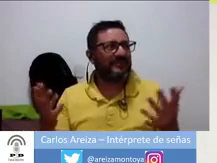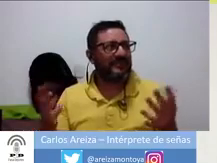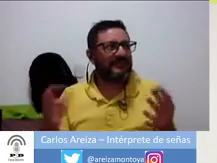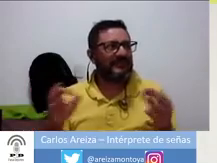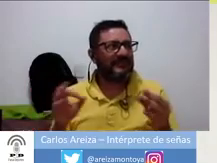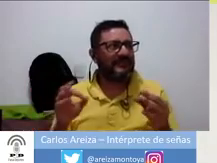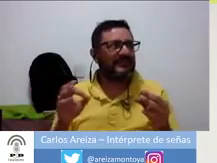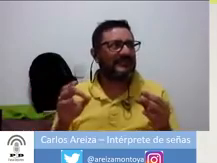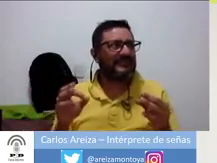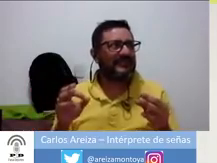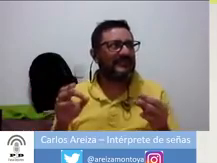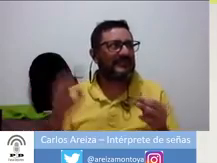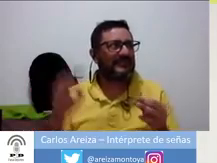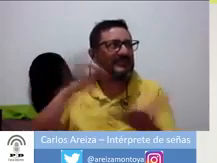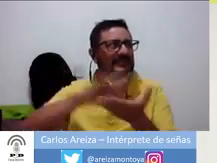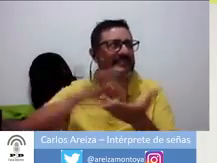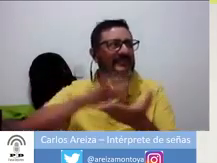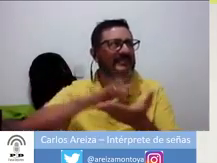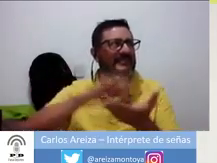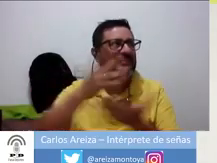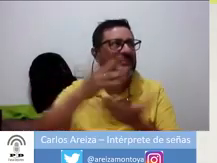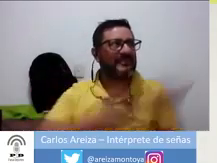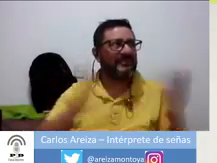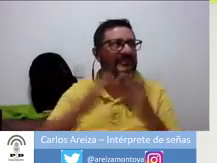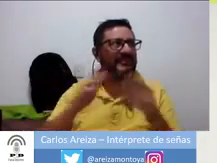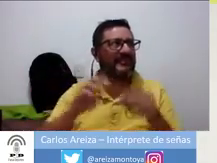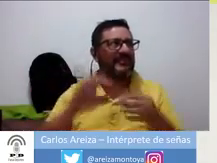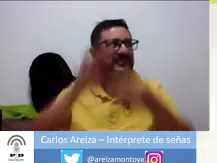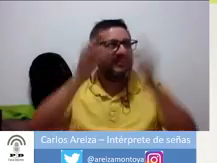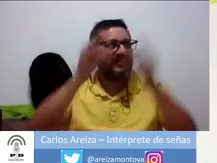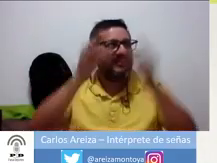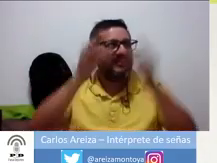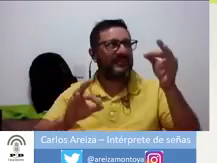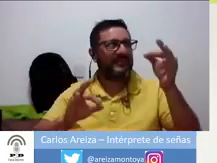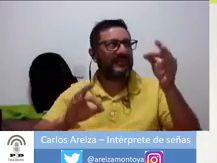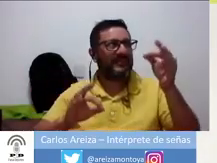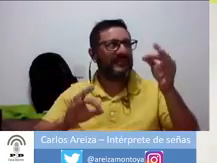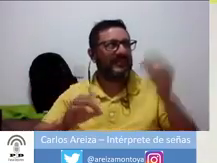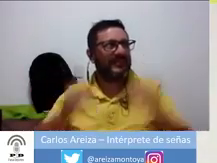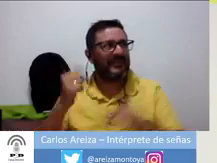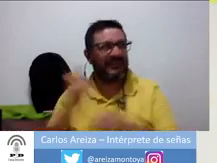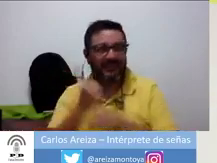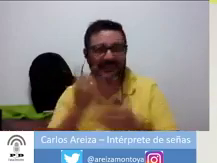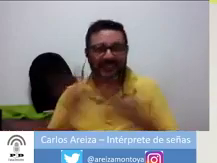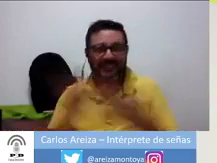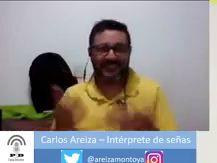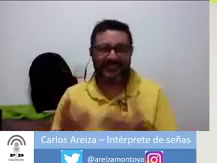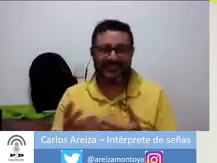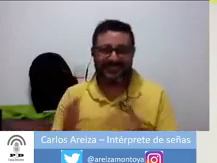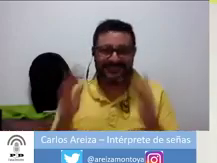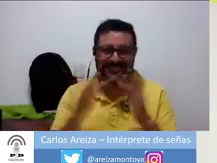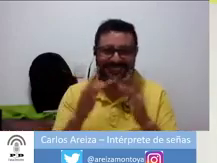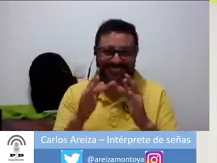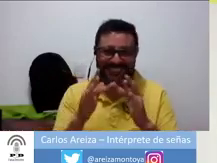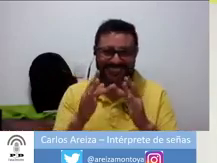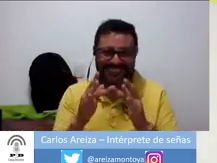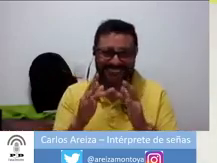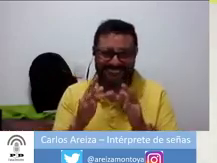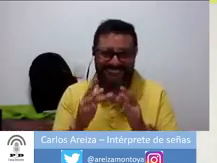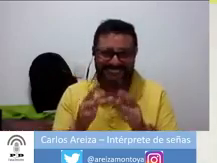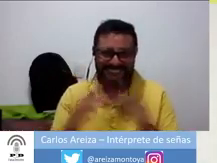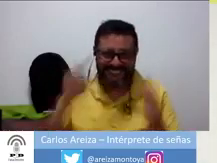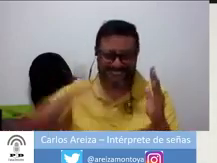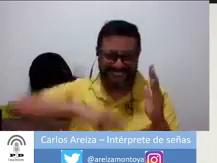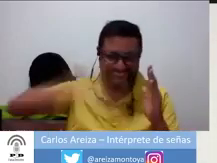pasando. Un año después fui al preolímpico y clasifiqué. Y yo no, pues ya ni modo. Validé pues el